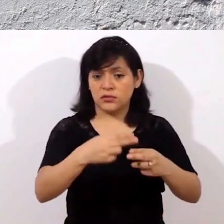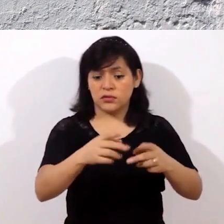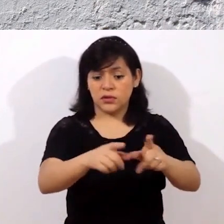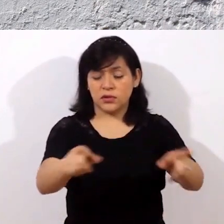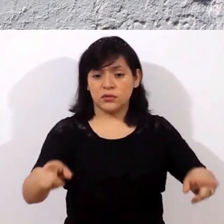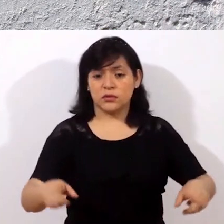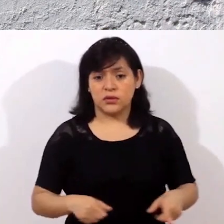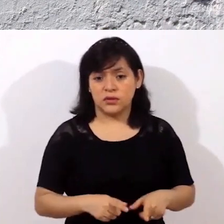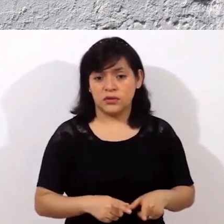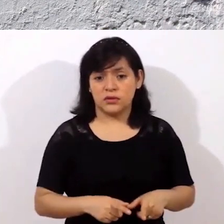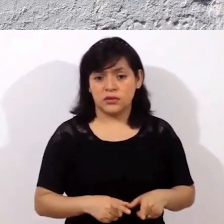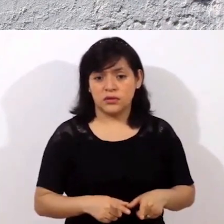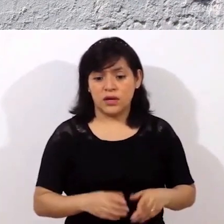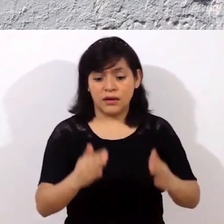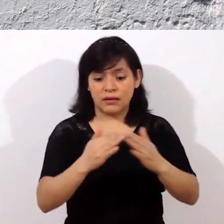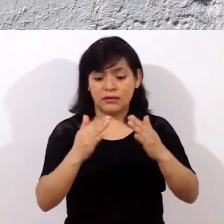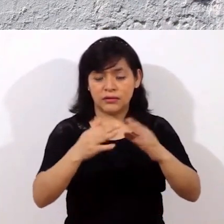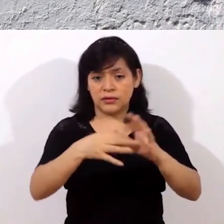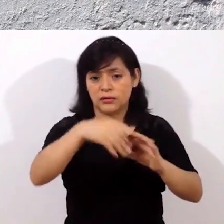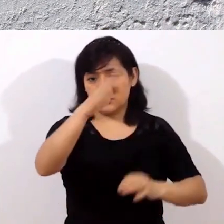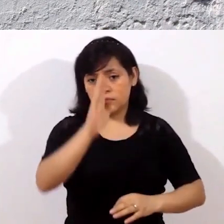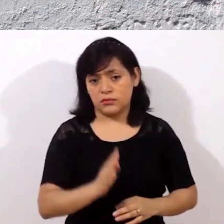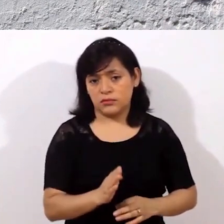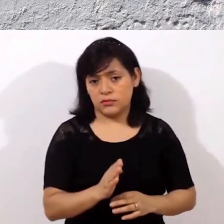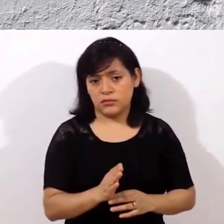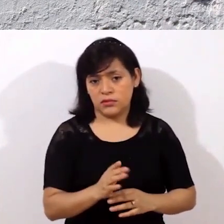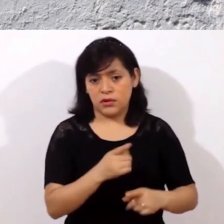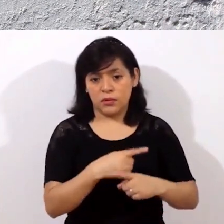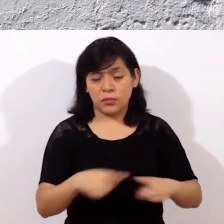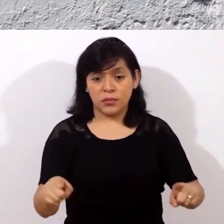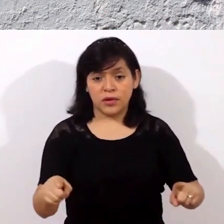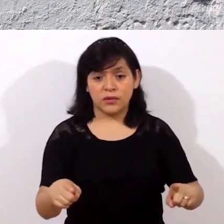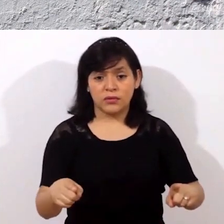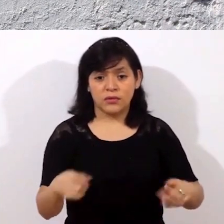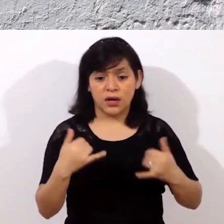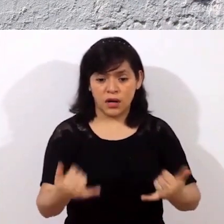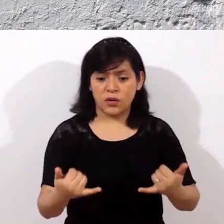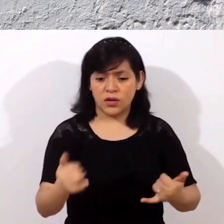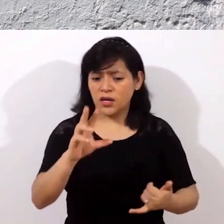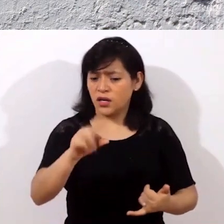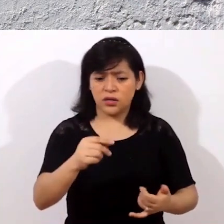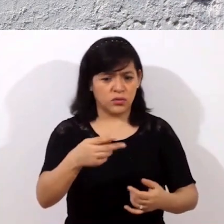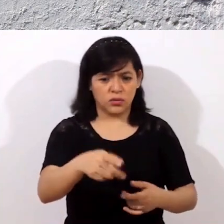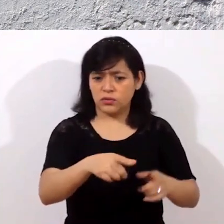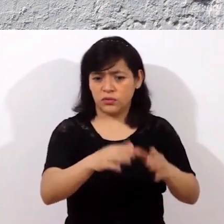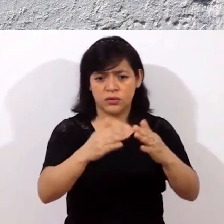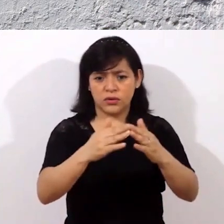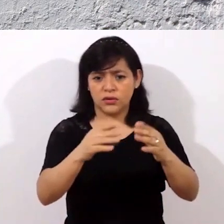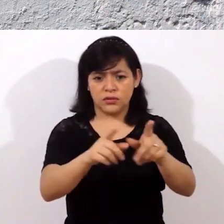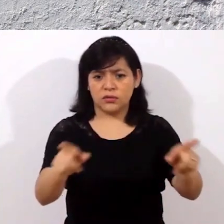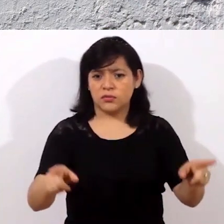casa de Dios. Pero Dios no quiere llamarle así. Y Oseas no le llama así. Le